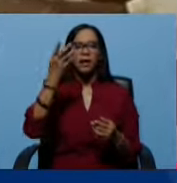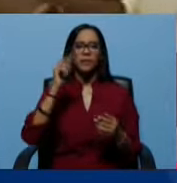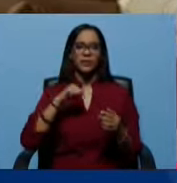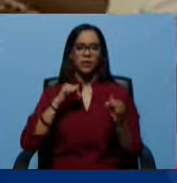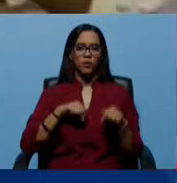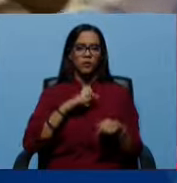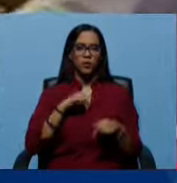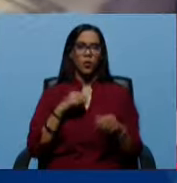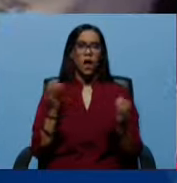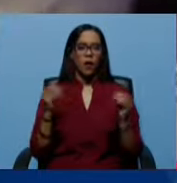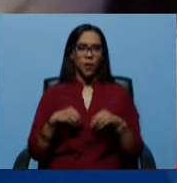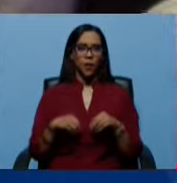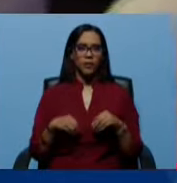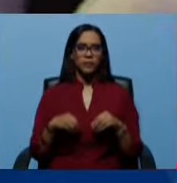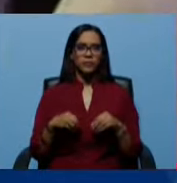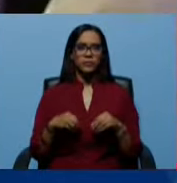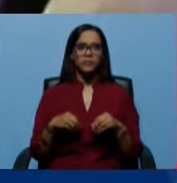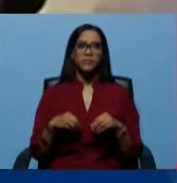acuerdo? Está